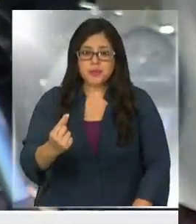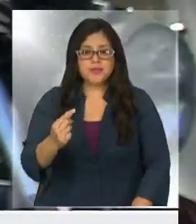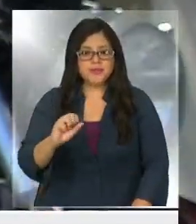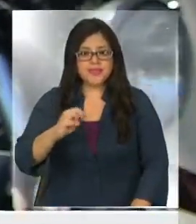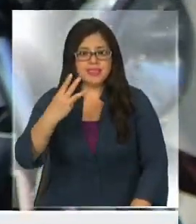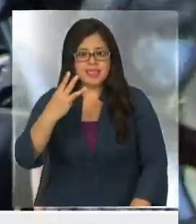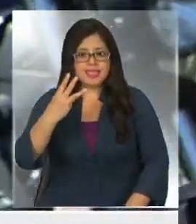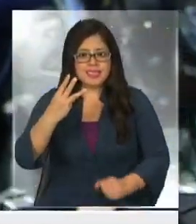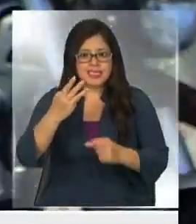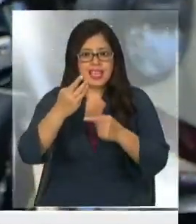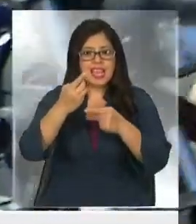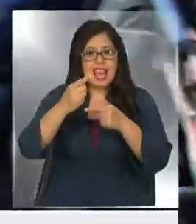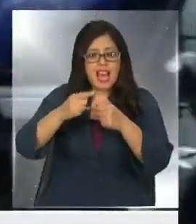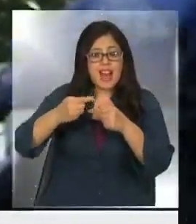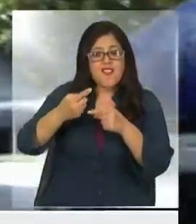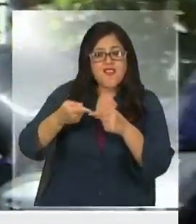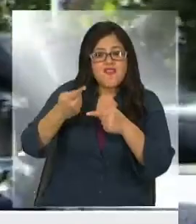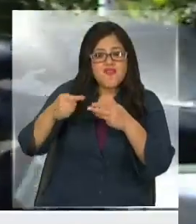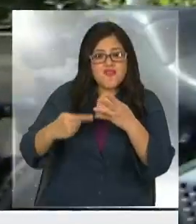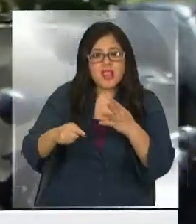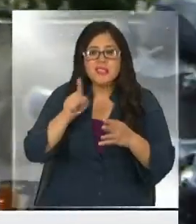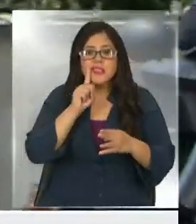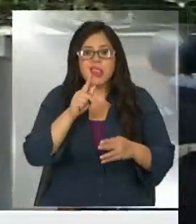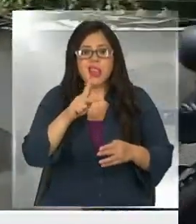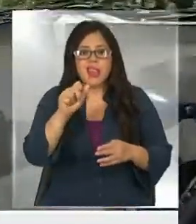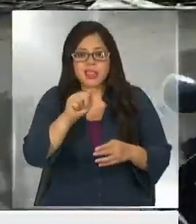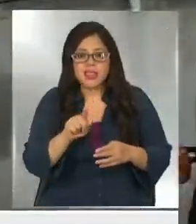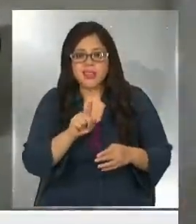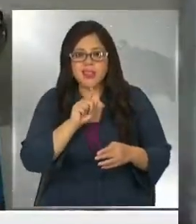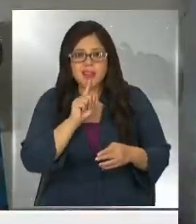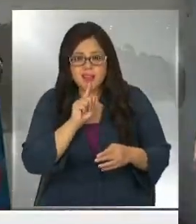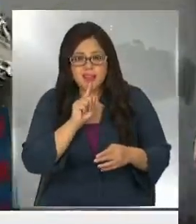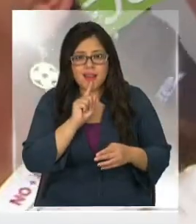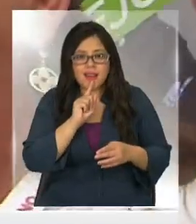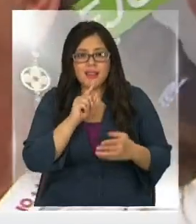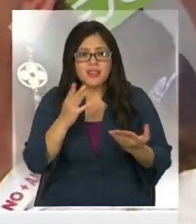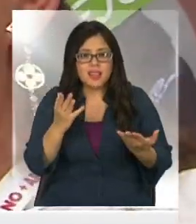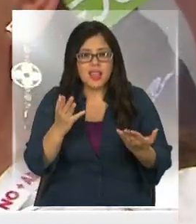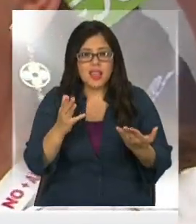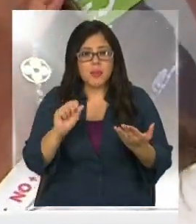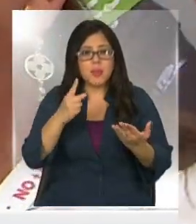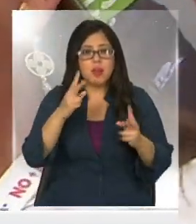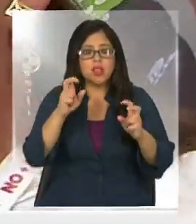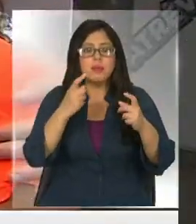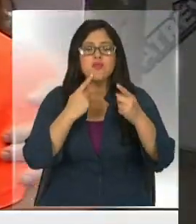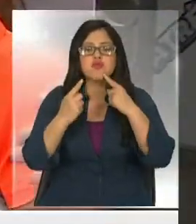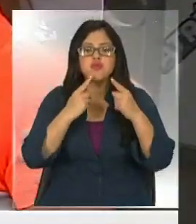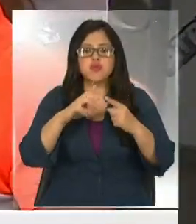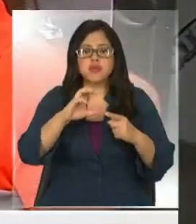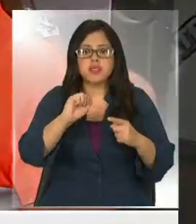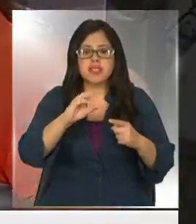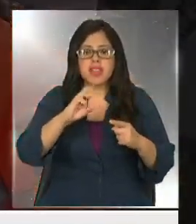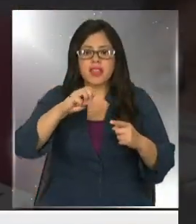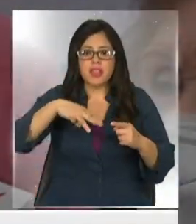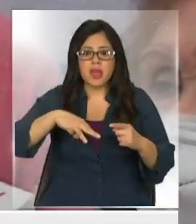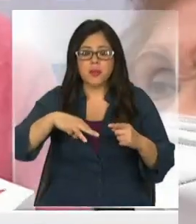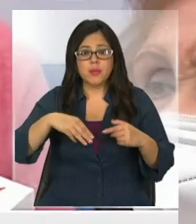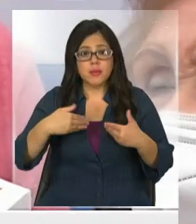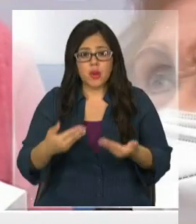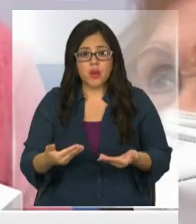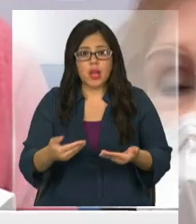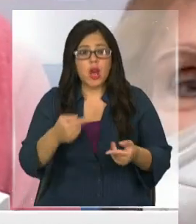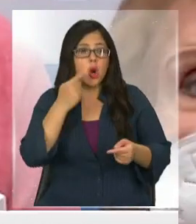tercera vez el candidato presidencial josé antonio kast se consolidó primero en la encuesta cadena y por estos días